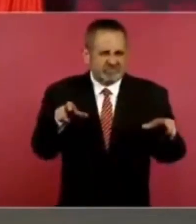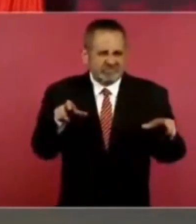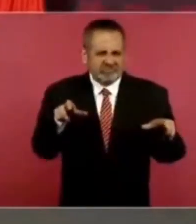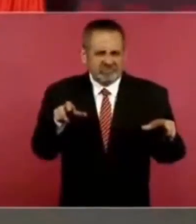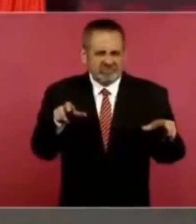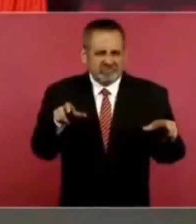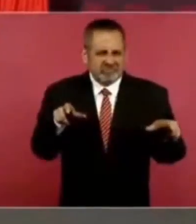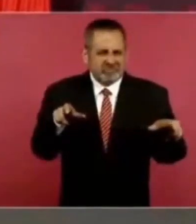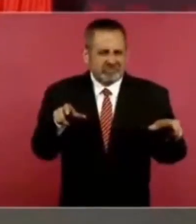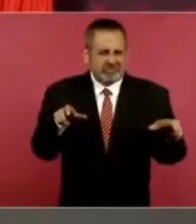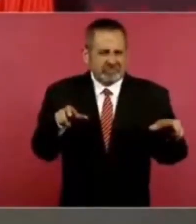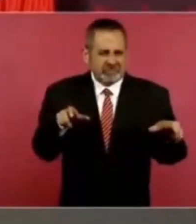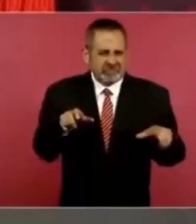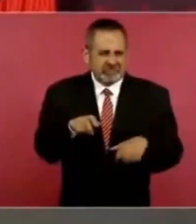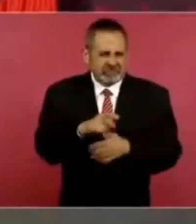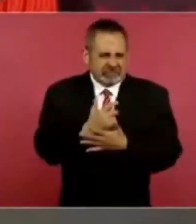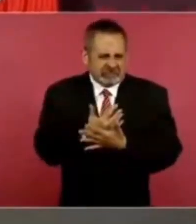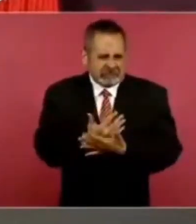esperando